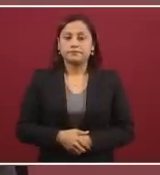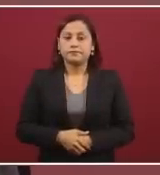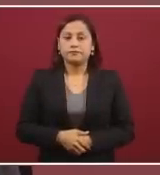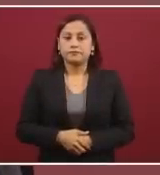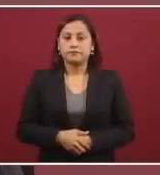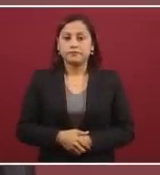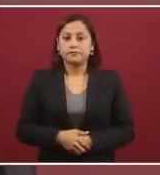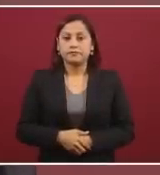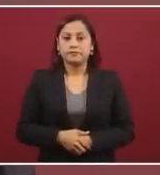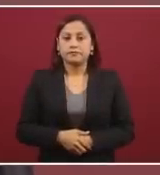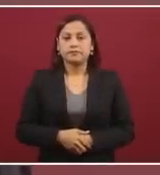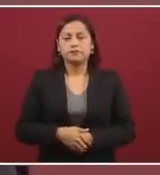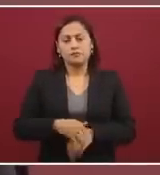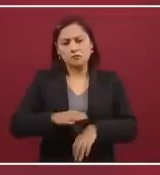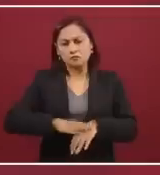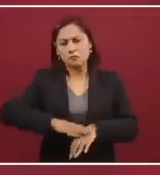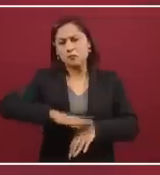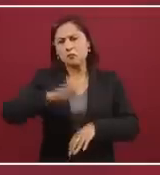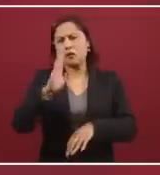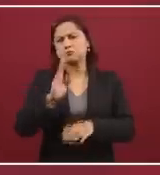y las prestaciones